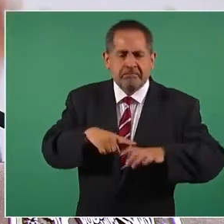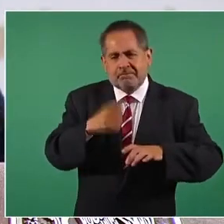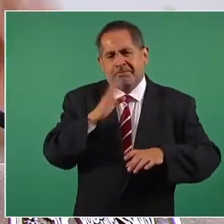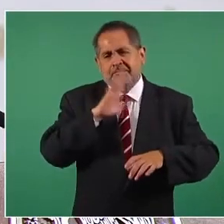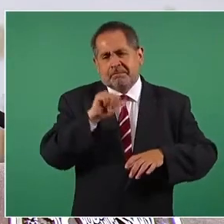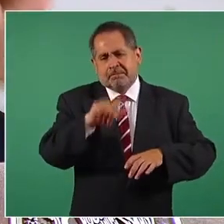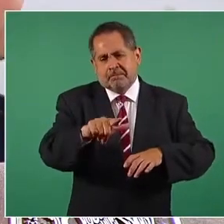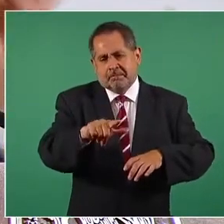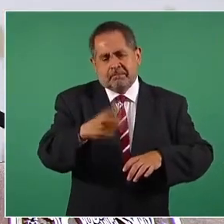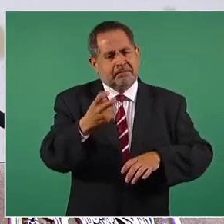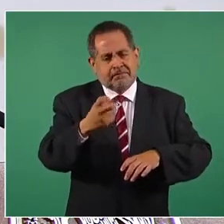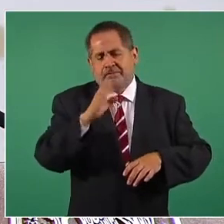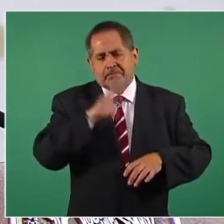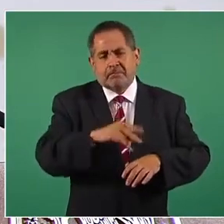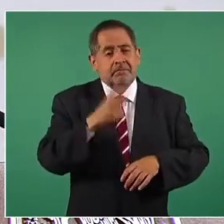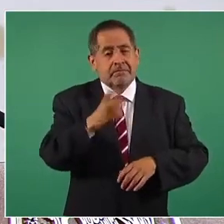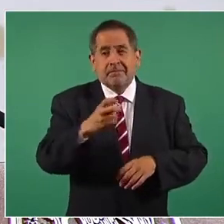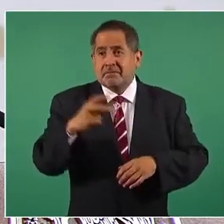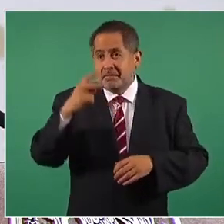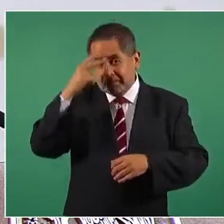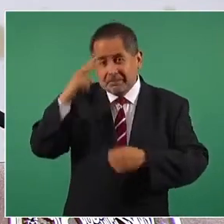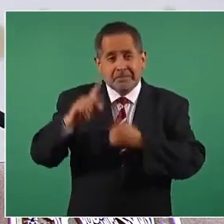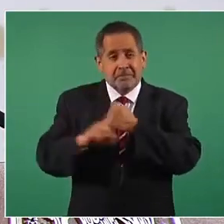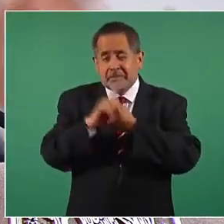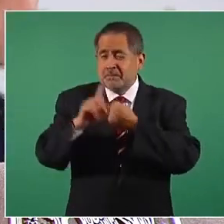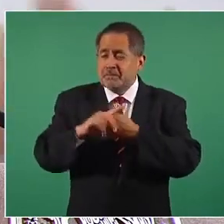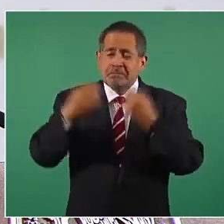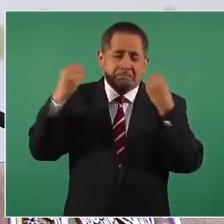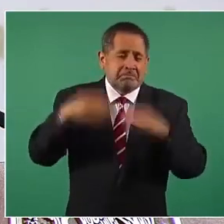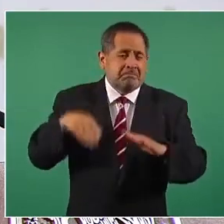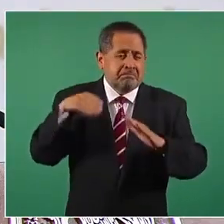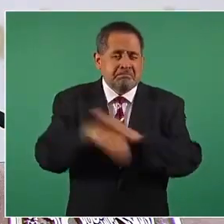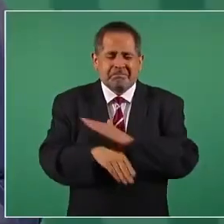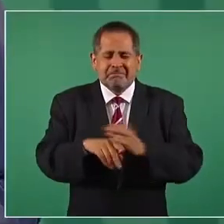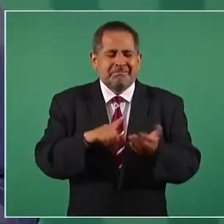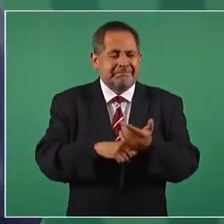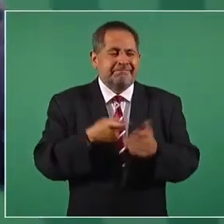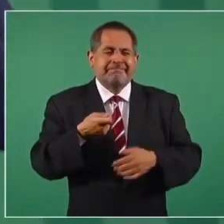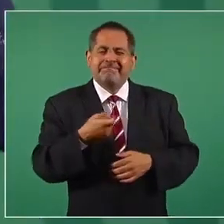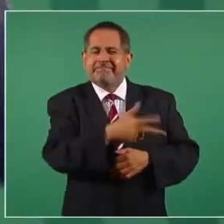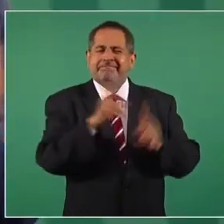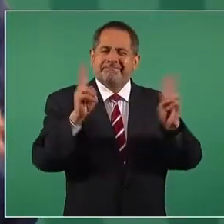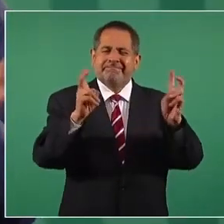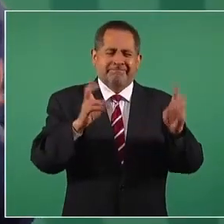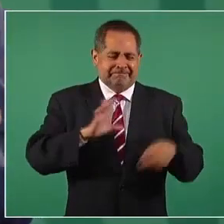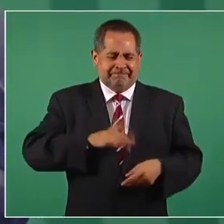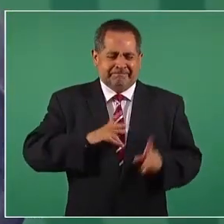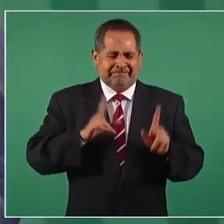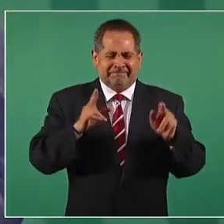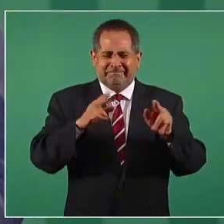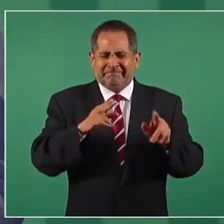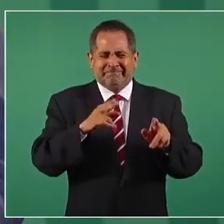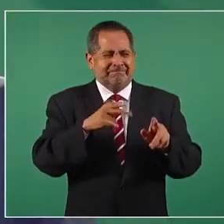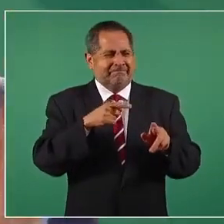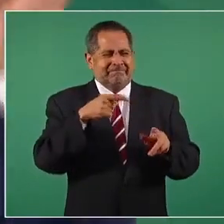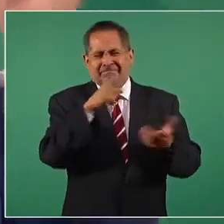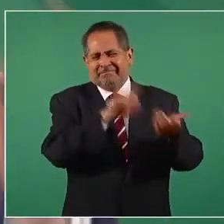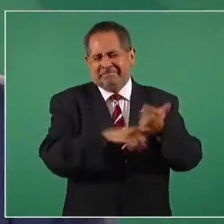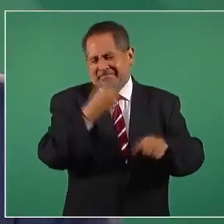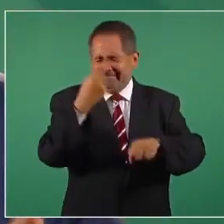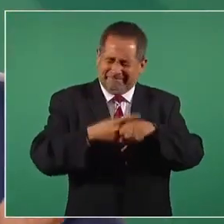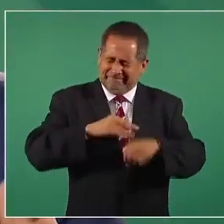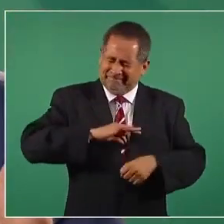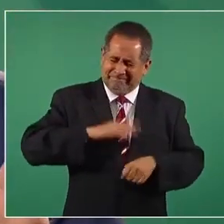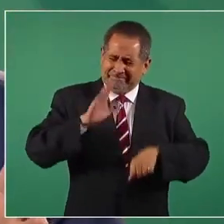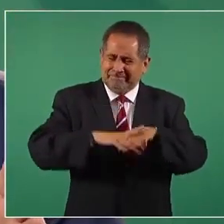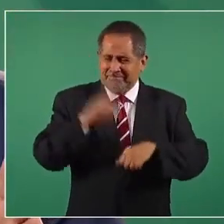porque lo que más ha dañado a México, el cáncer, la peste más